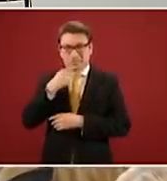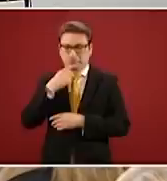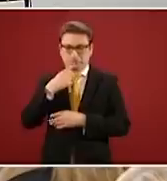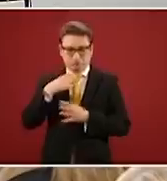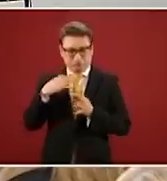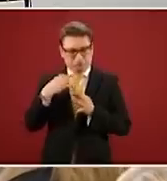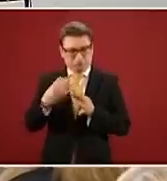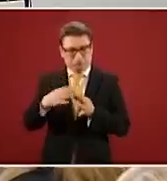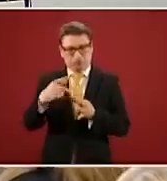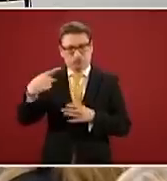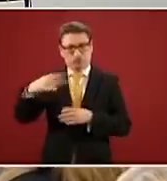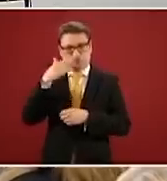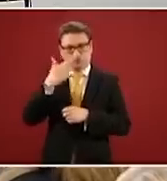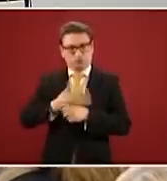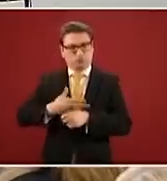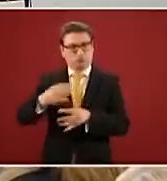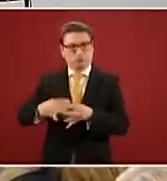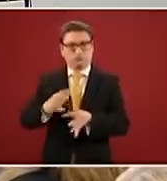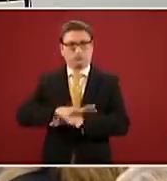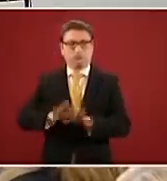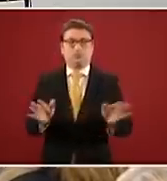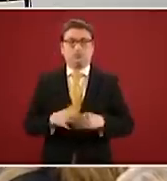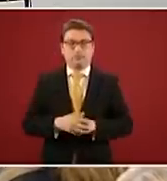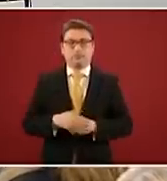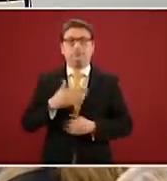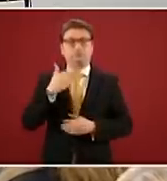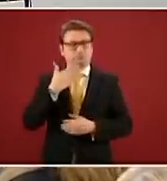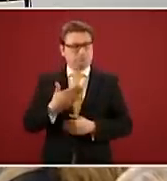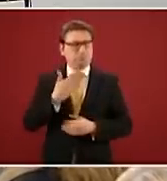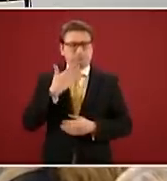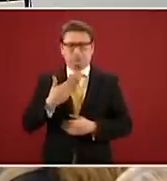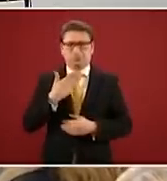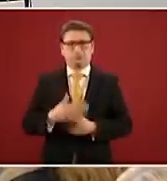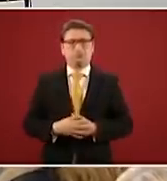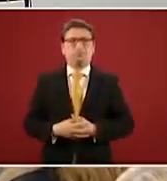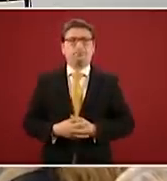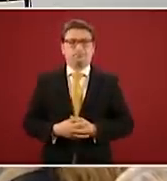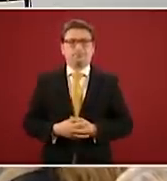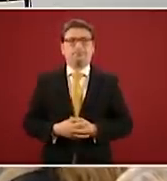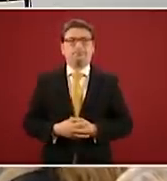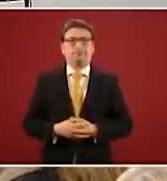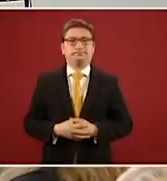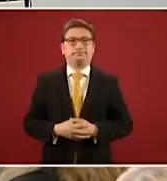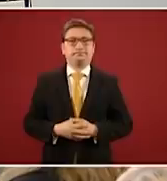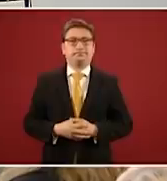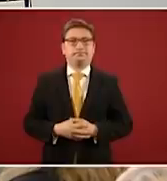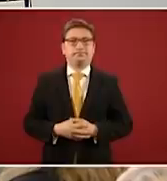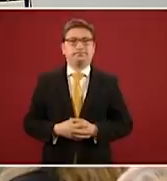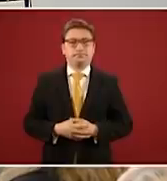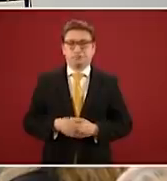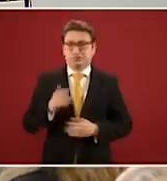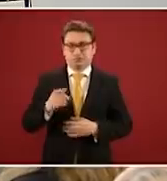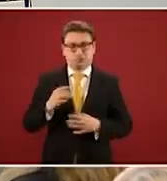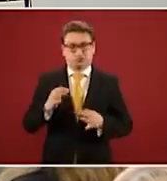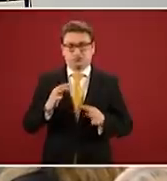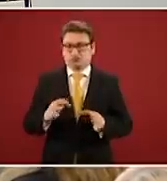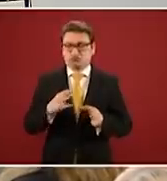cumpliendo con su responsabilidad muy bien, con mucha